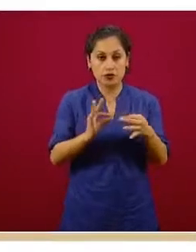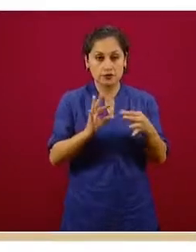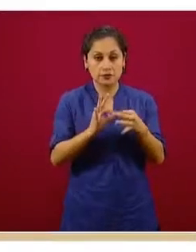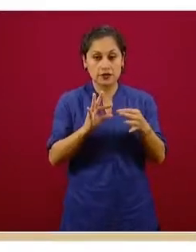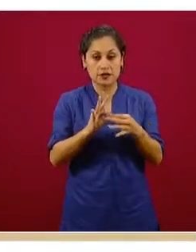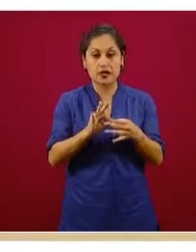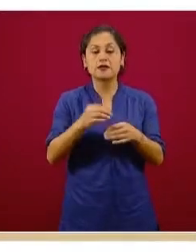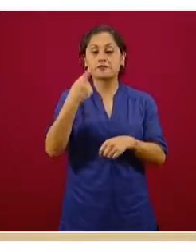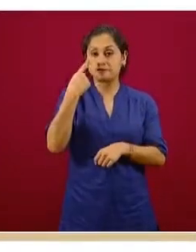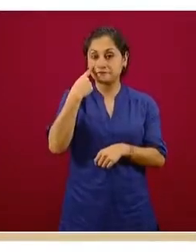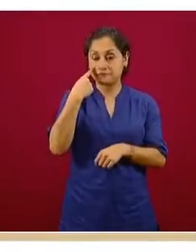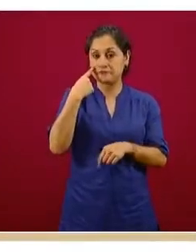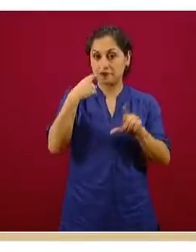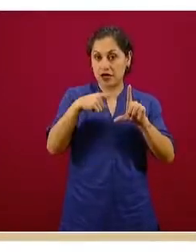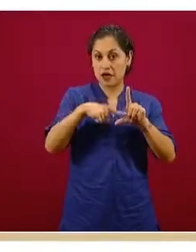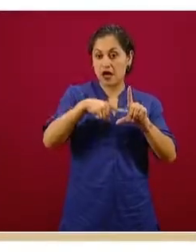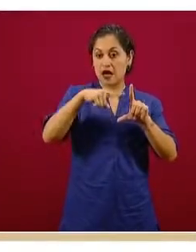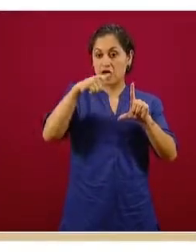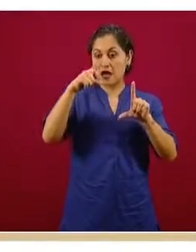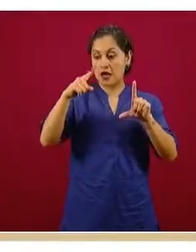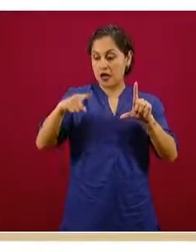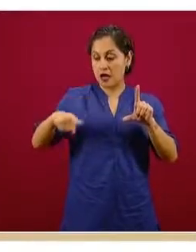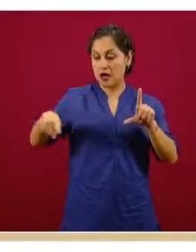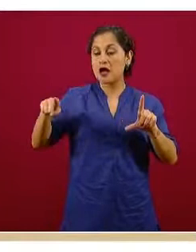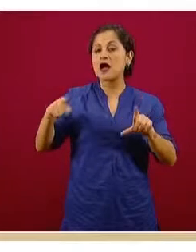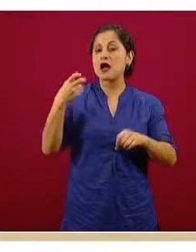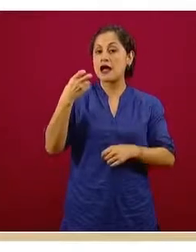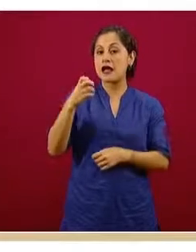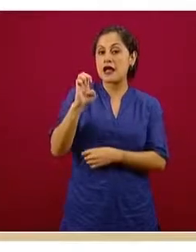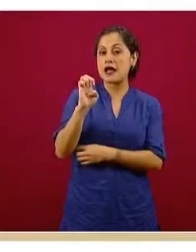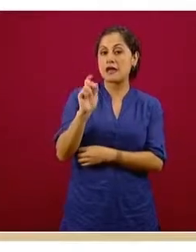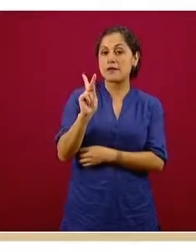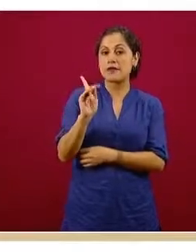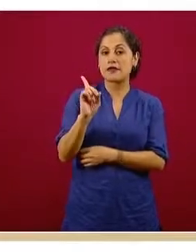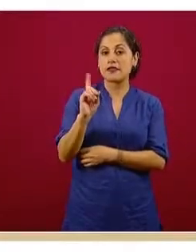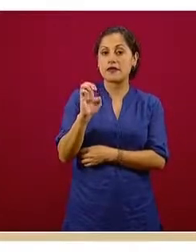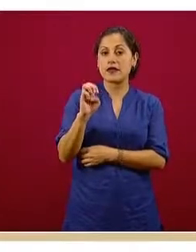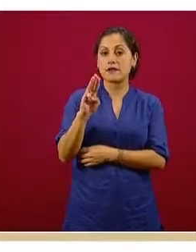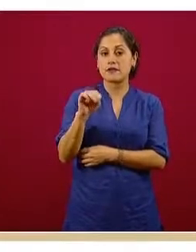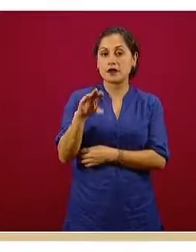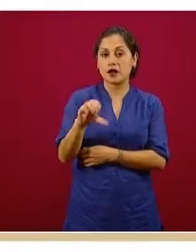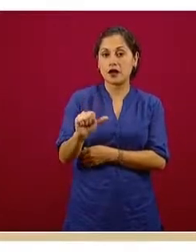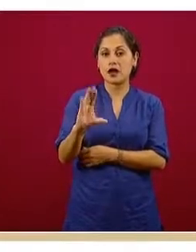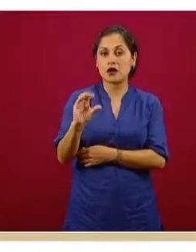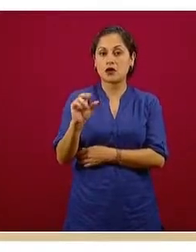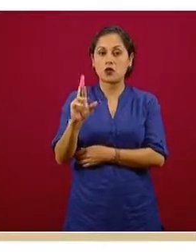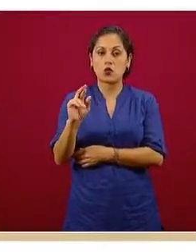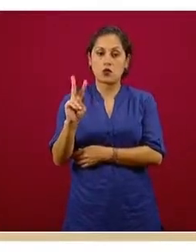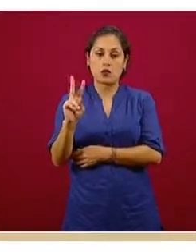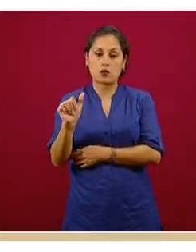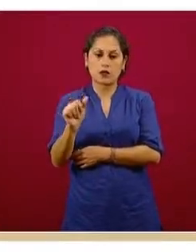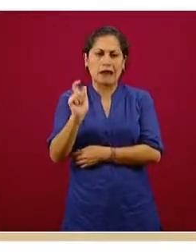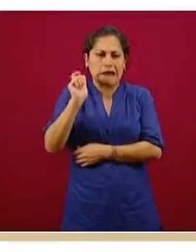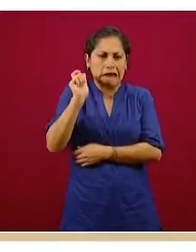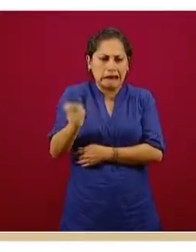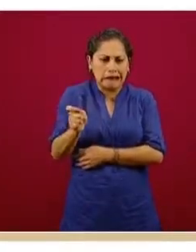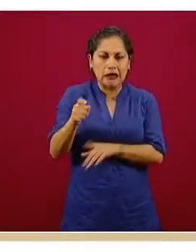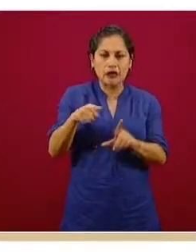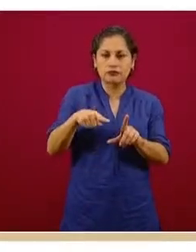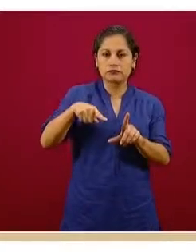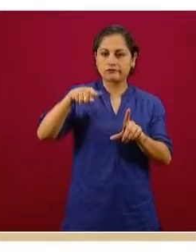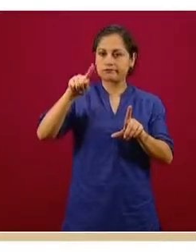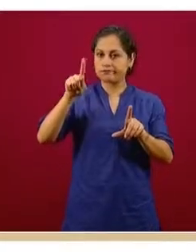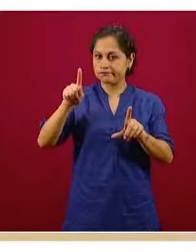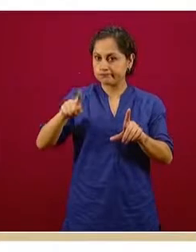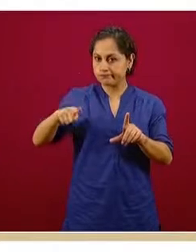curva epidémica. Vean ustedes cómo la curva además tiene ciertas fluctuaciones o